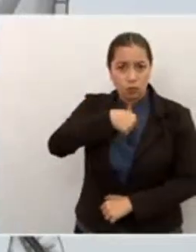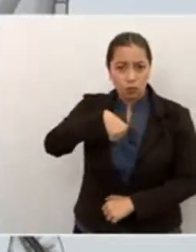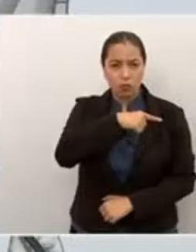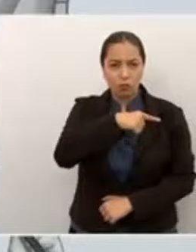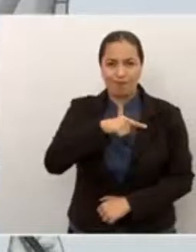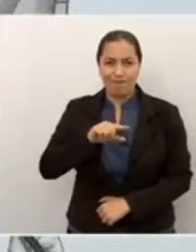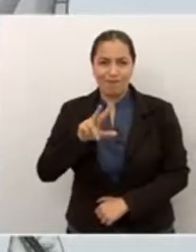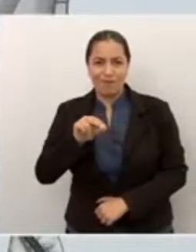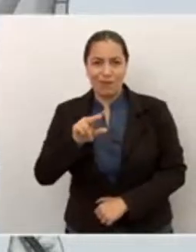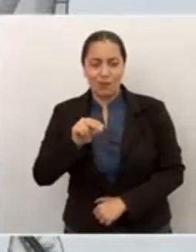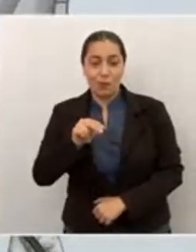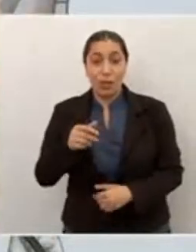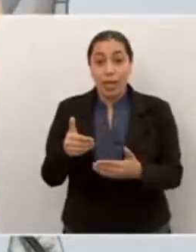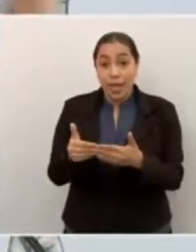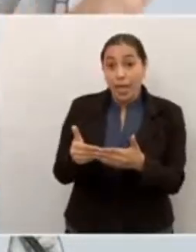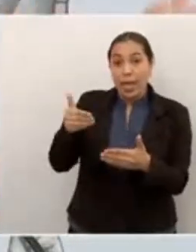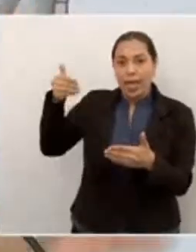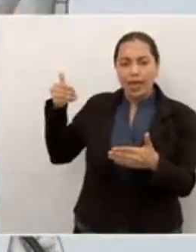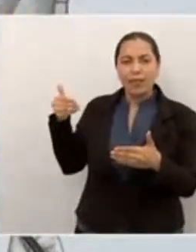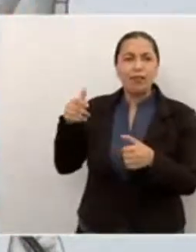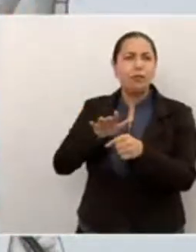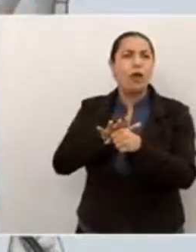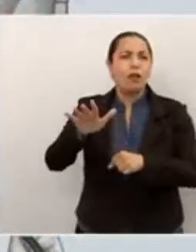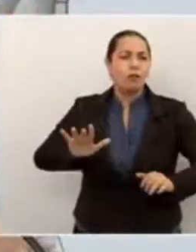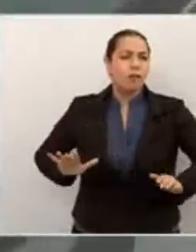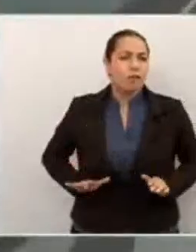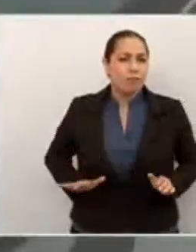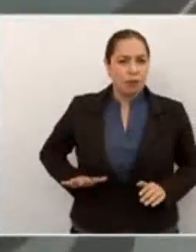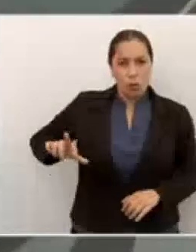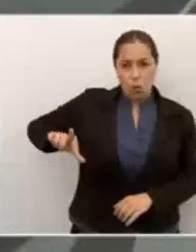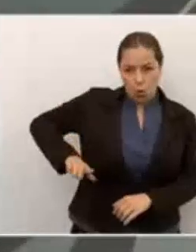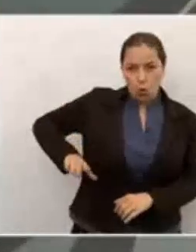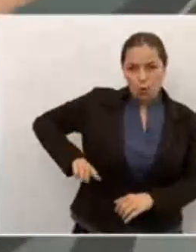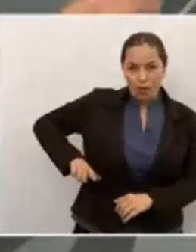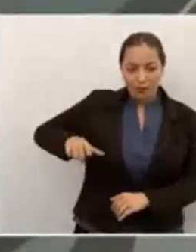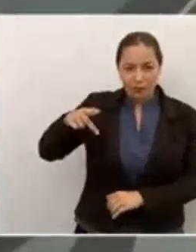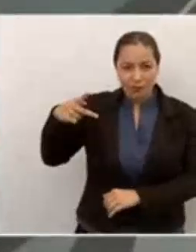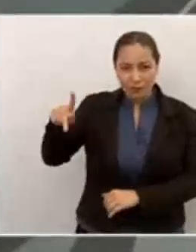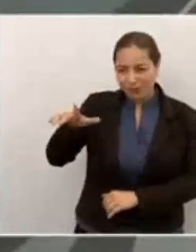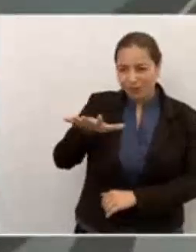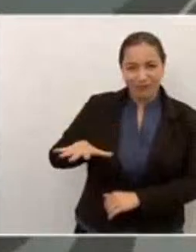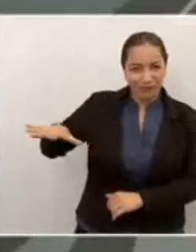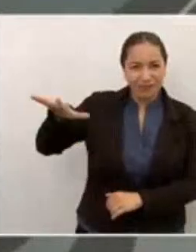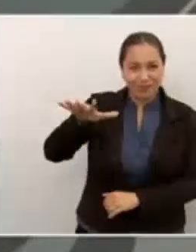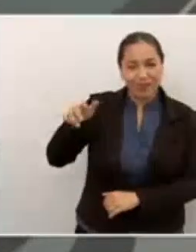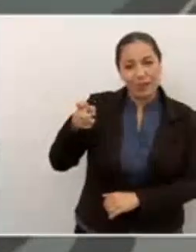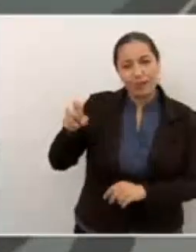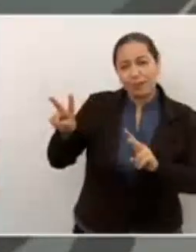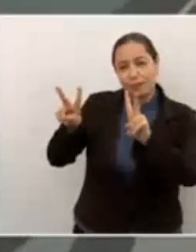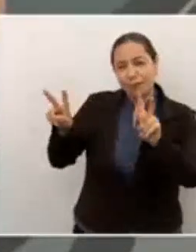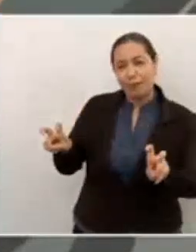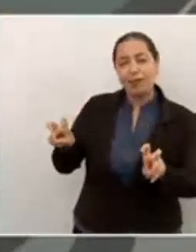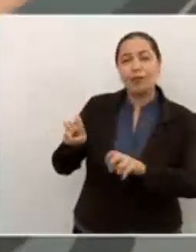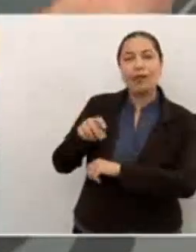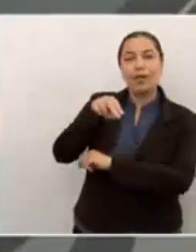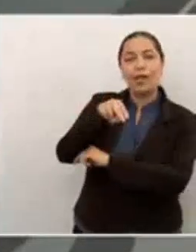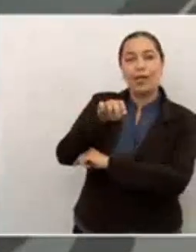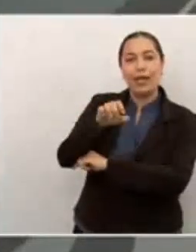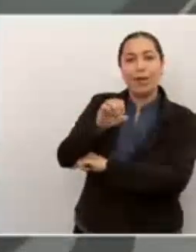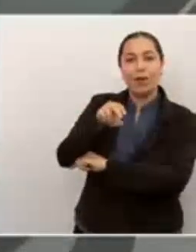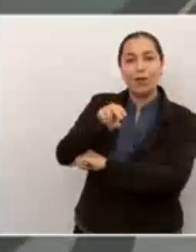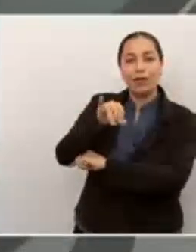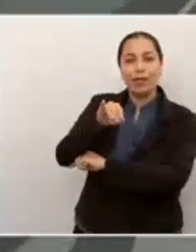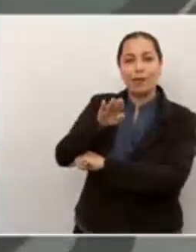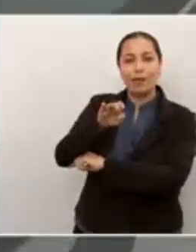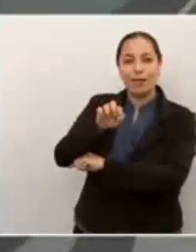Antes, lo que caracterizaba a los gobiernos de ese periodo, el llamado periodo neoliberal, y también algunos de